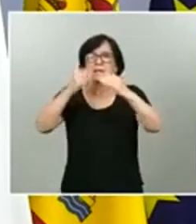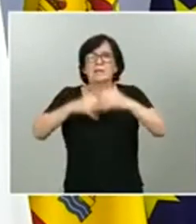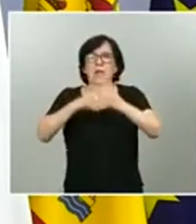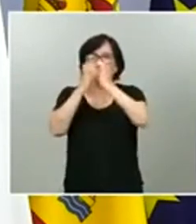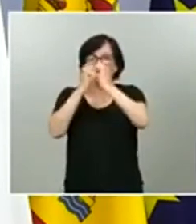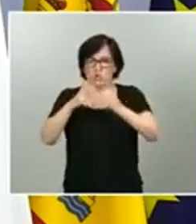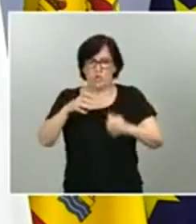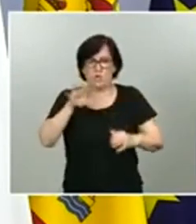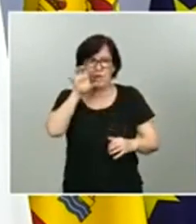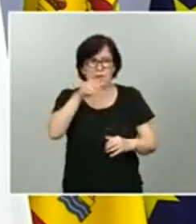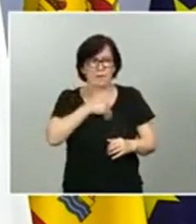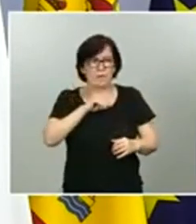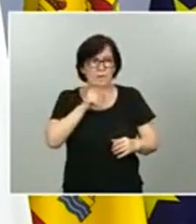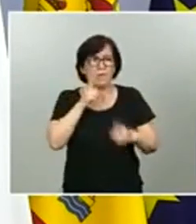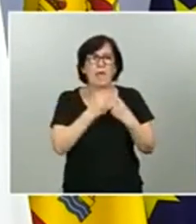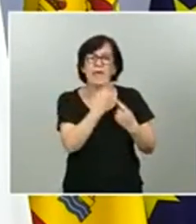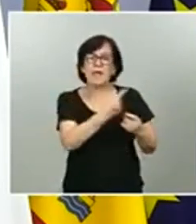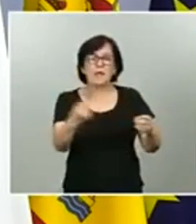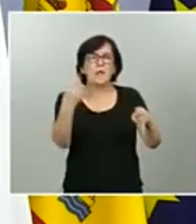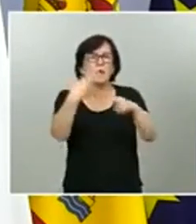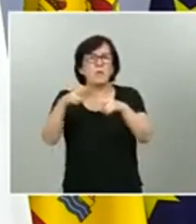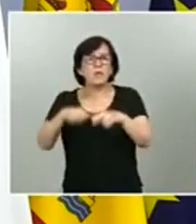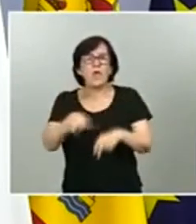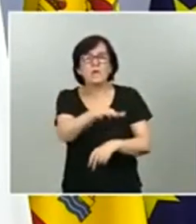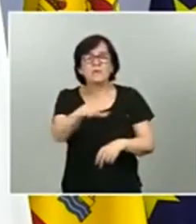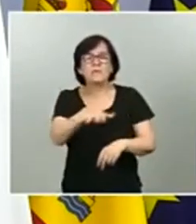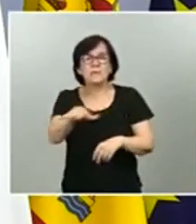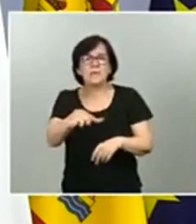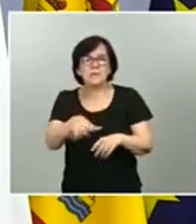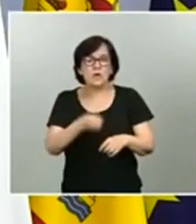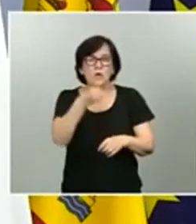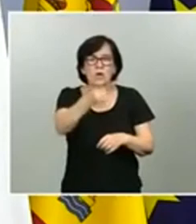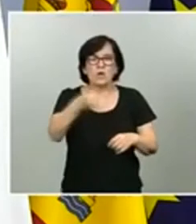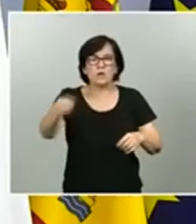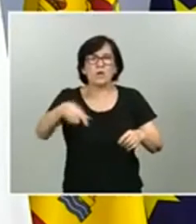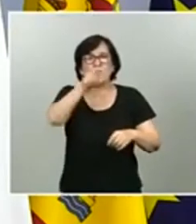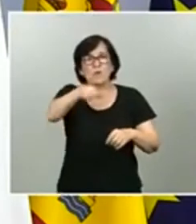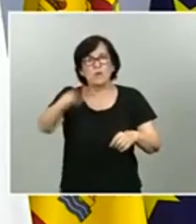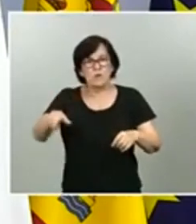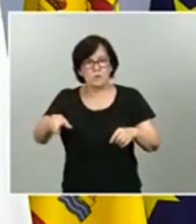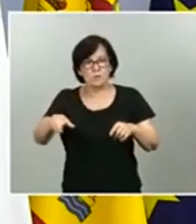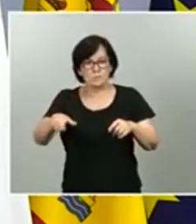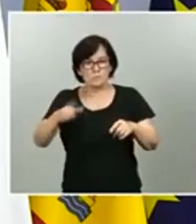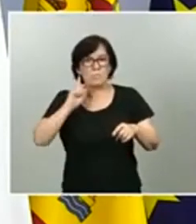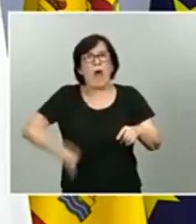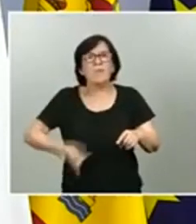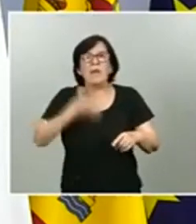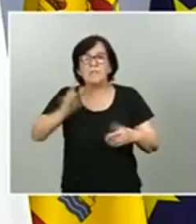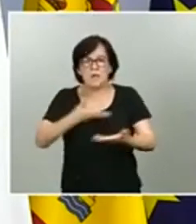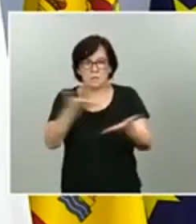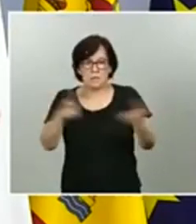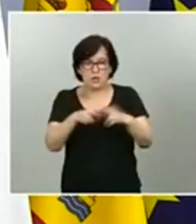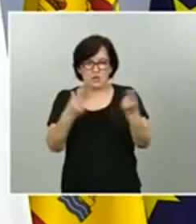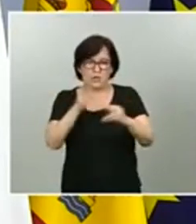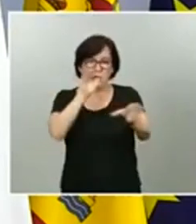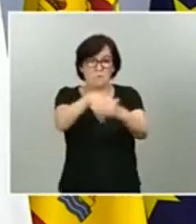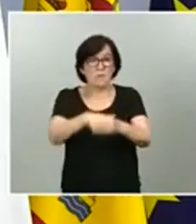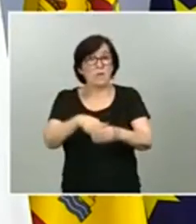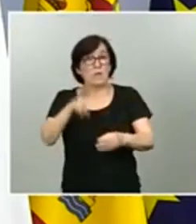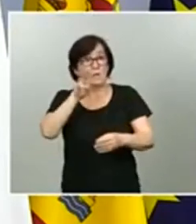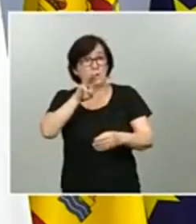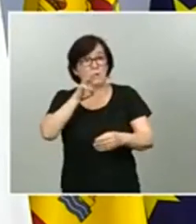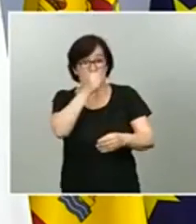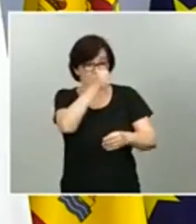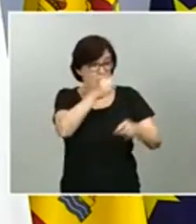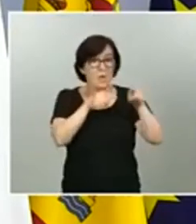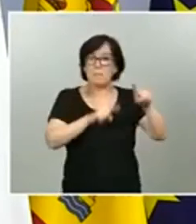Pero cada actor político en el lugar donde le han puesto los ciudadanos con su voto. El Partido Socialista como primera fuerza política en el gobierno y